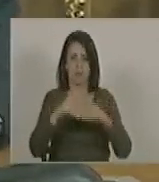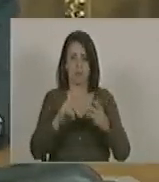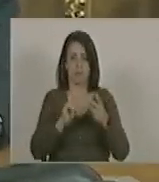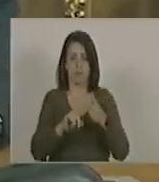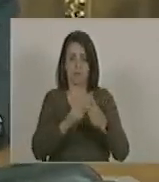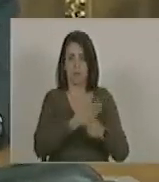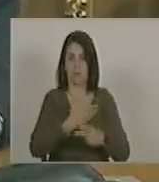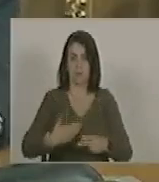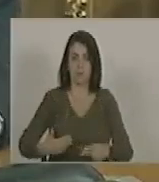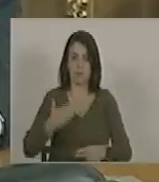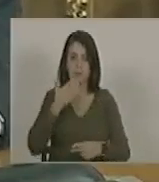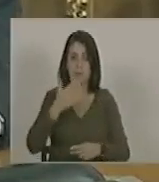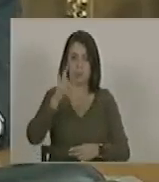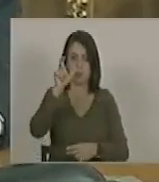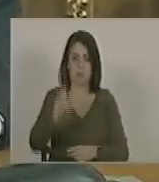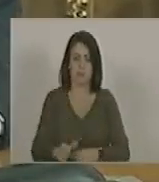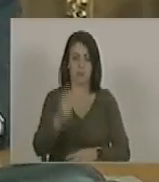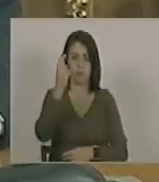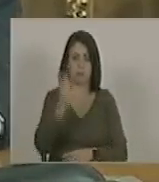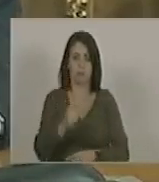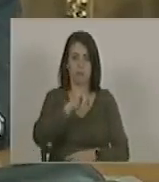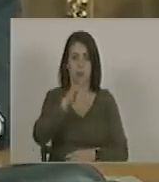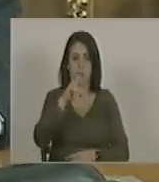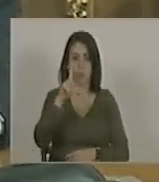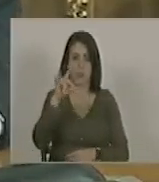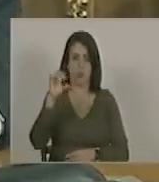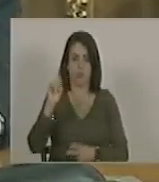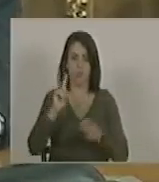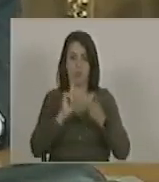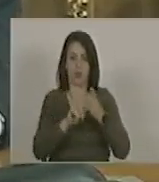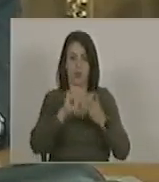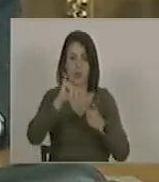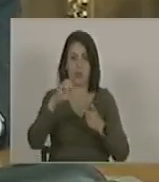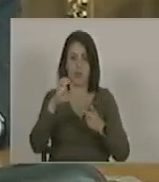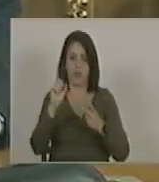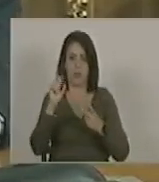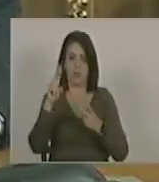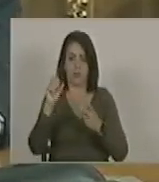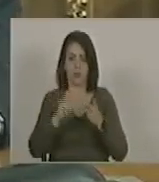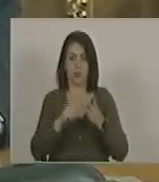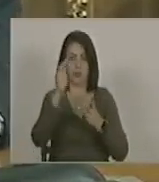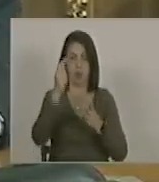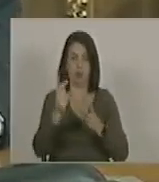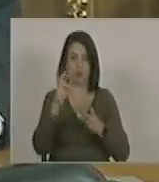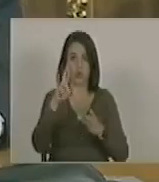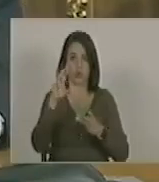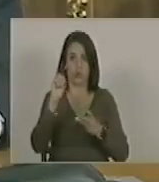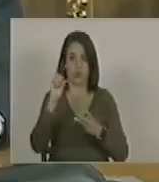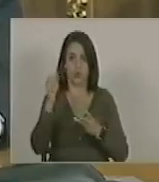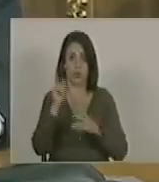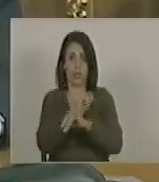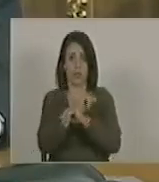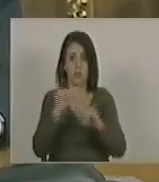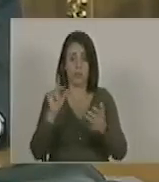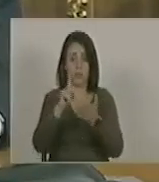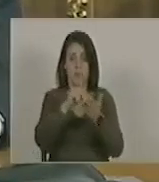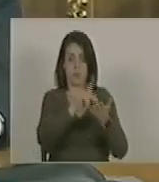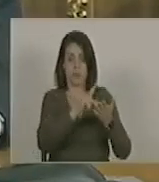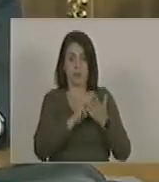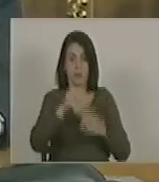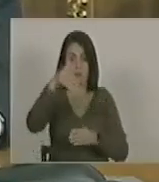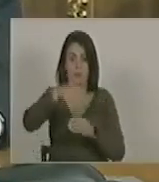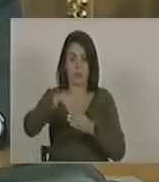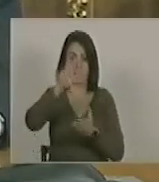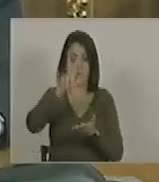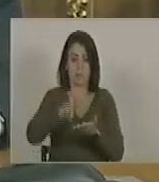El presidente otorgó el derecho de palabra a los diputados Julio García Serpa, Jesús Brito y la diputada Rosa León. Finalizadas las intervenciones y sometido